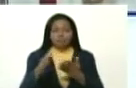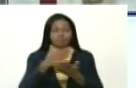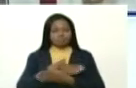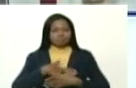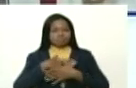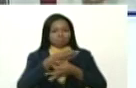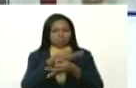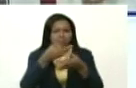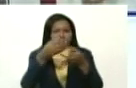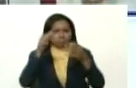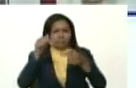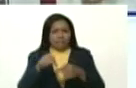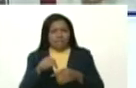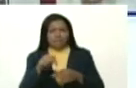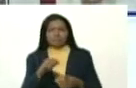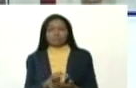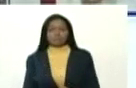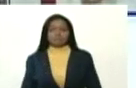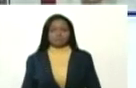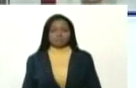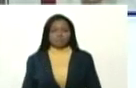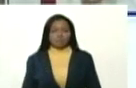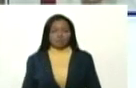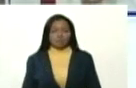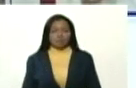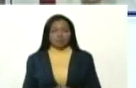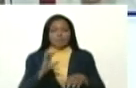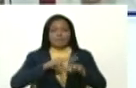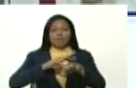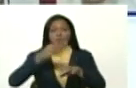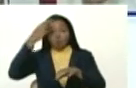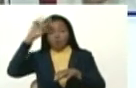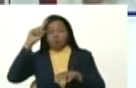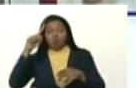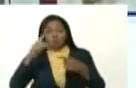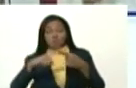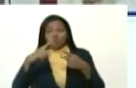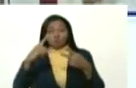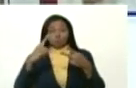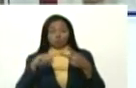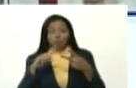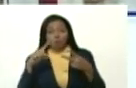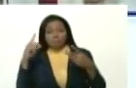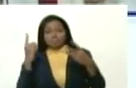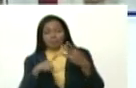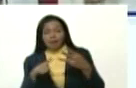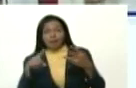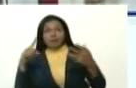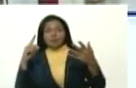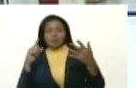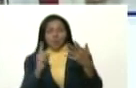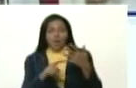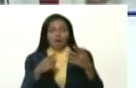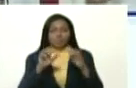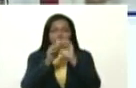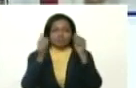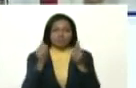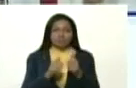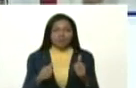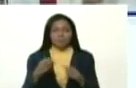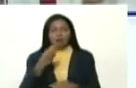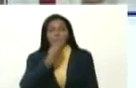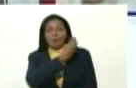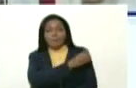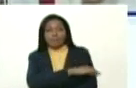calidad. Todo barrio adentro 1, repotenciado. Barrio adentro 2, barrio adentro 3, el sistema